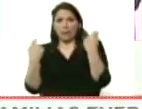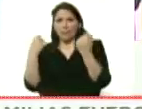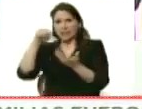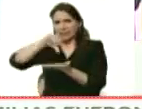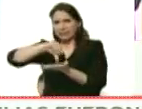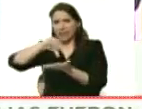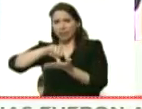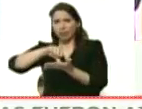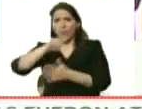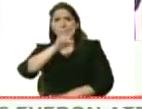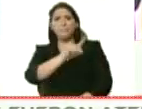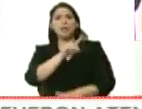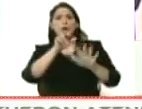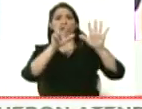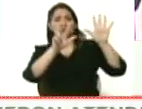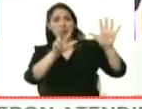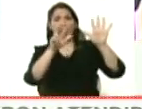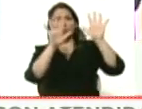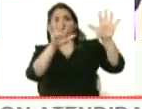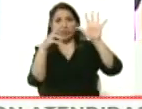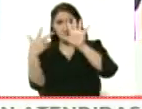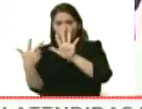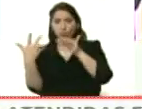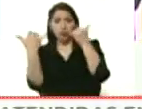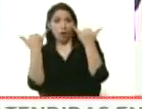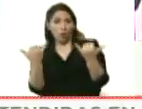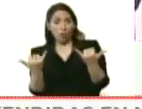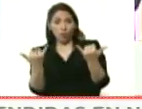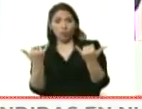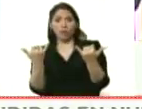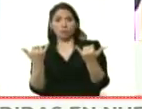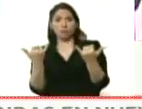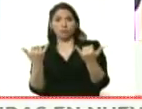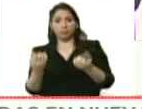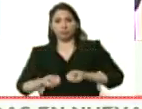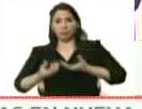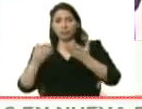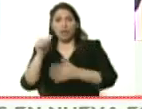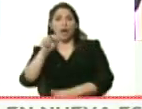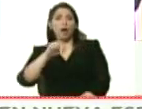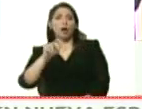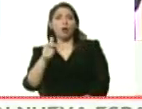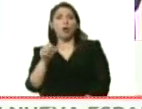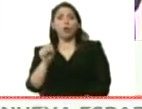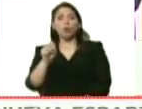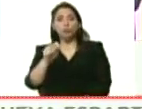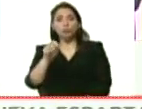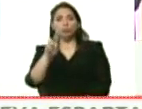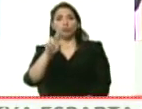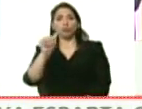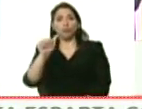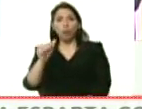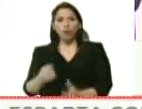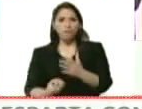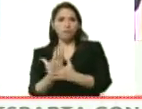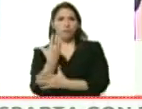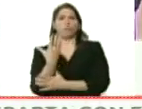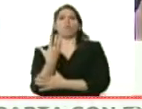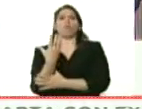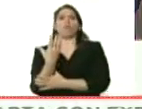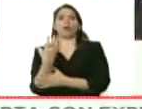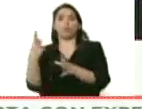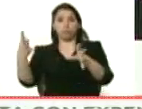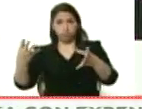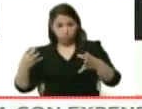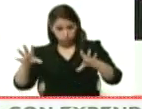en 1818, y ahora se presentaba en Angostura con los laureles obtenidos en el campo de